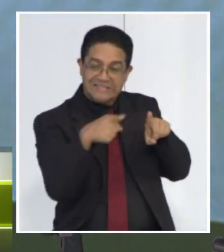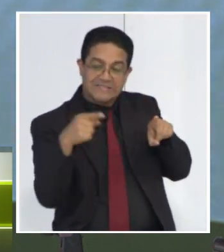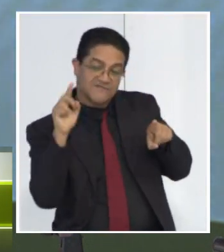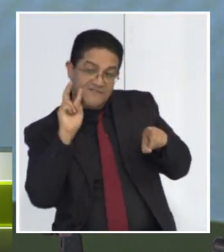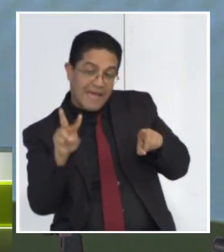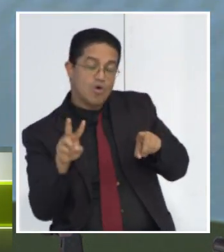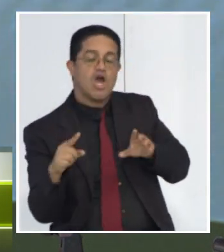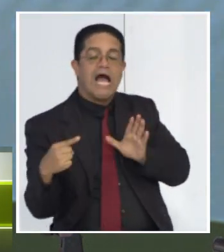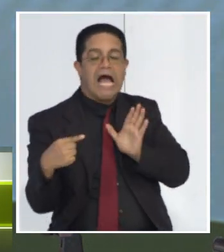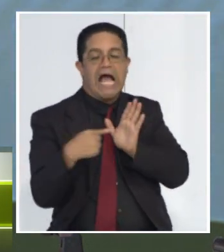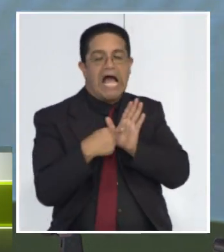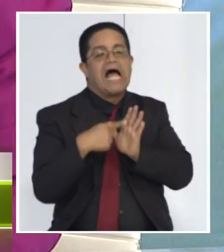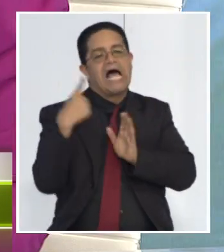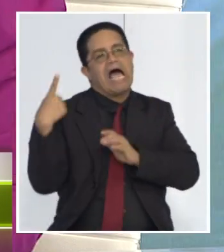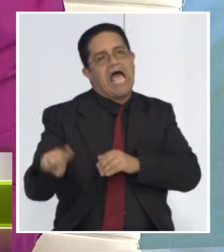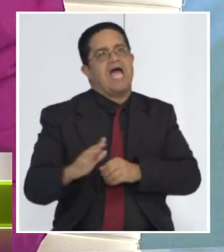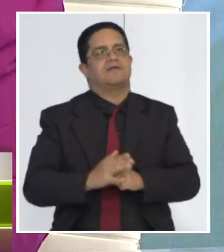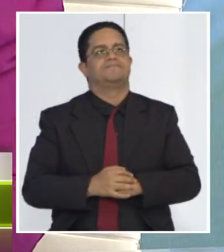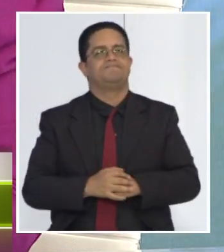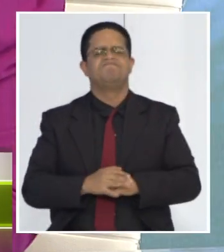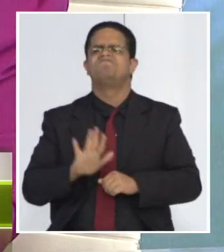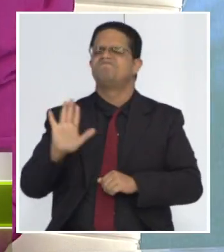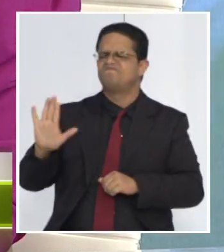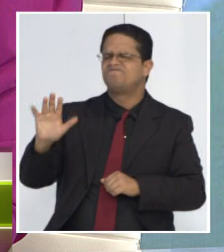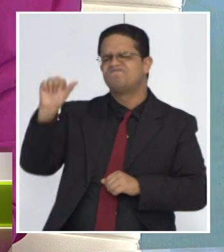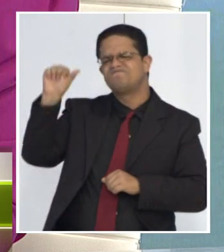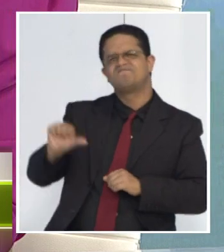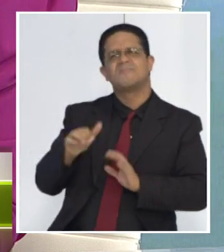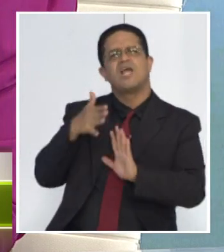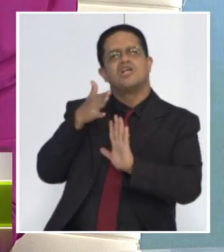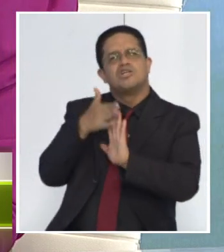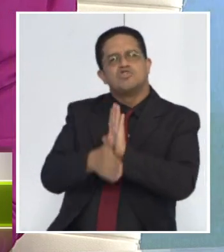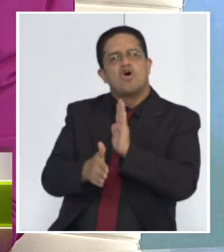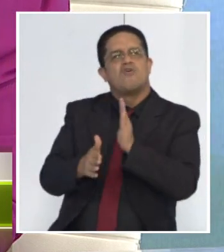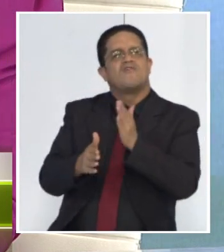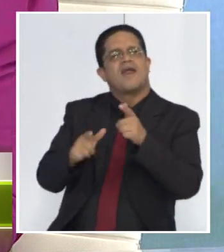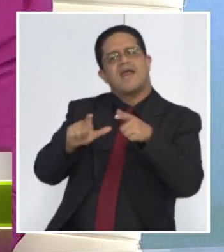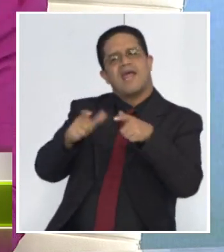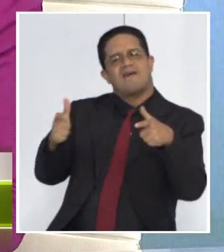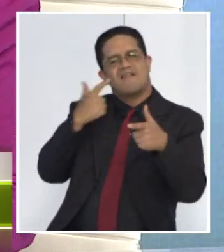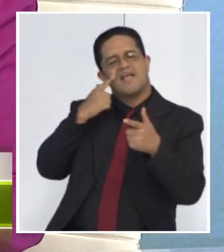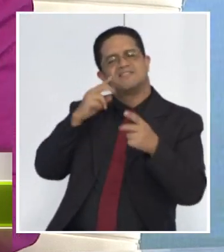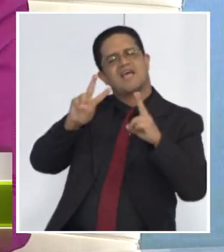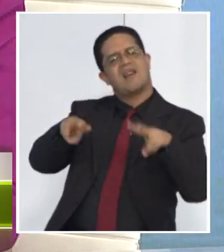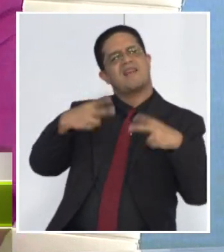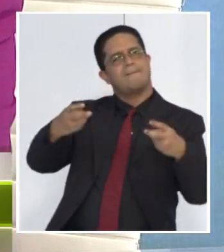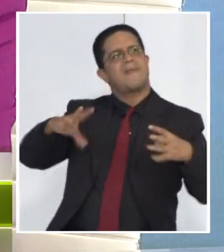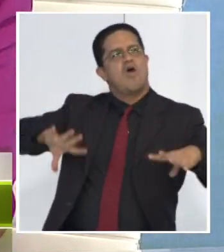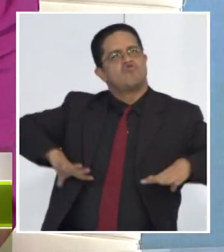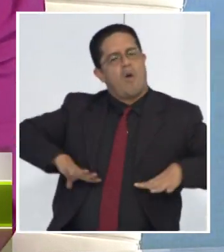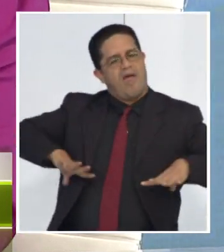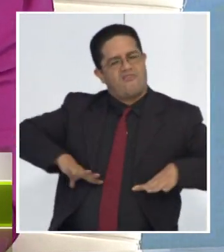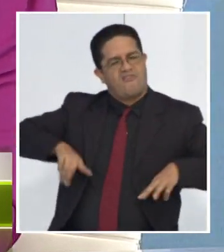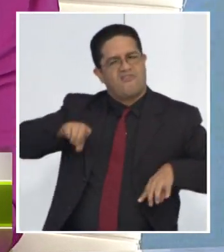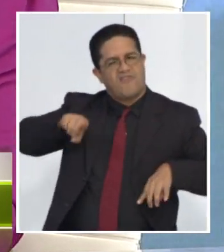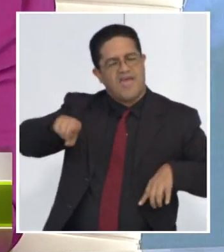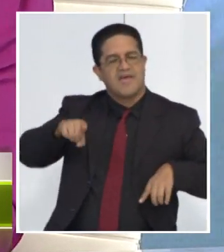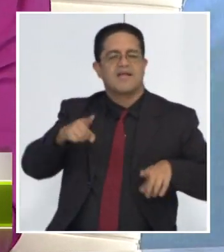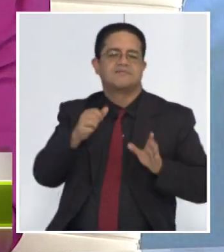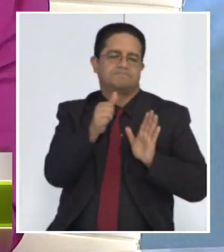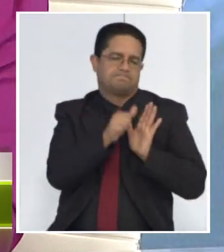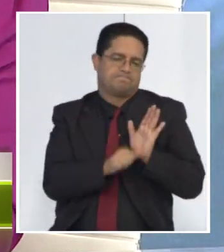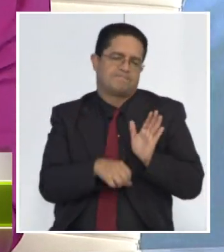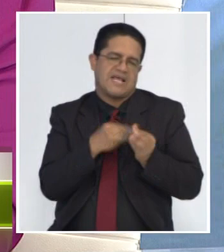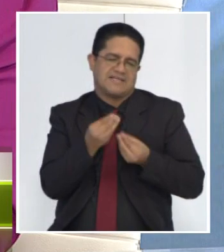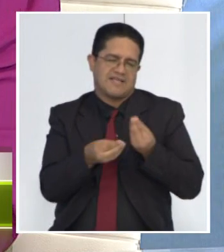artrosis temprana. Hablando sobre los avances, sobre este reemplazo de cadera de manera exitosa que se llevó a cabo en nuestro país con